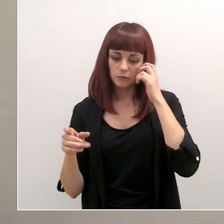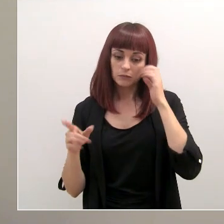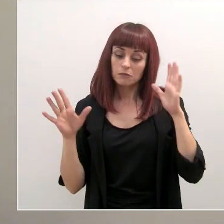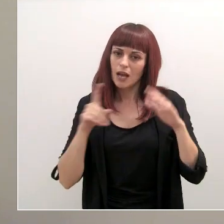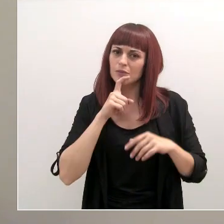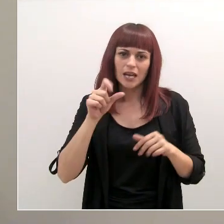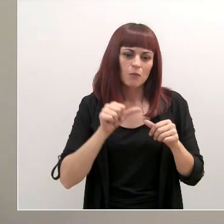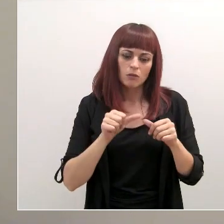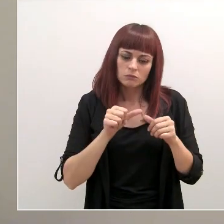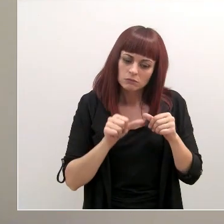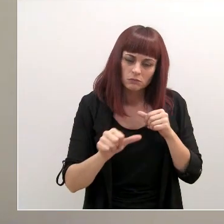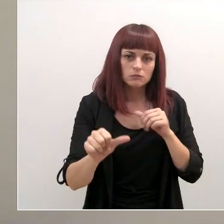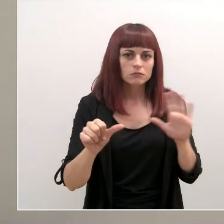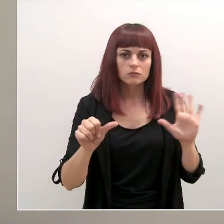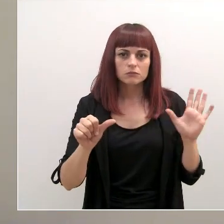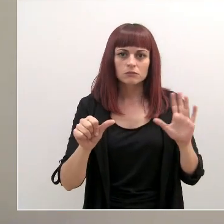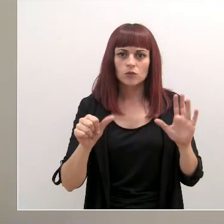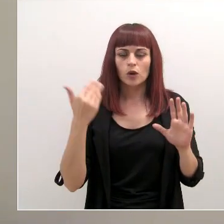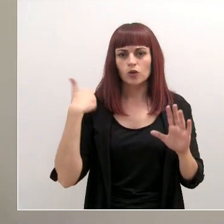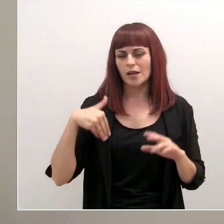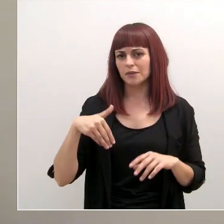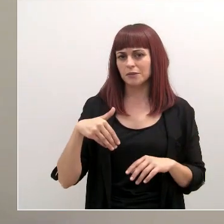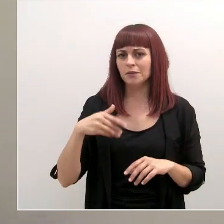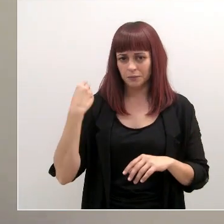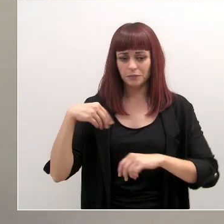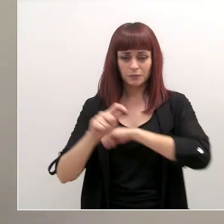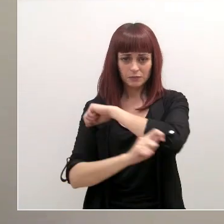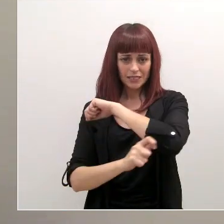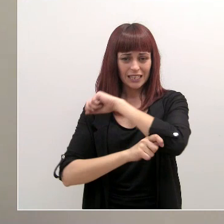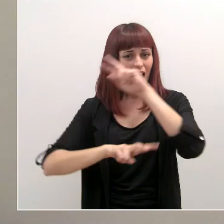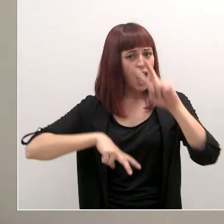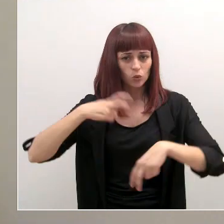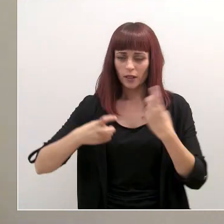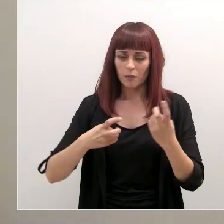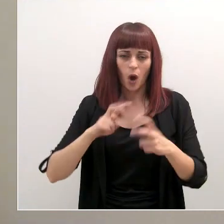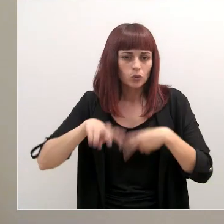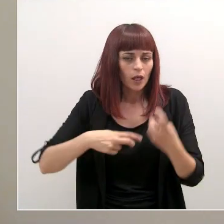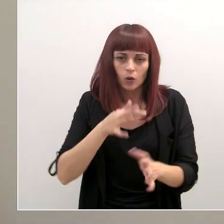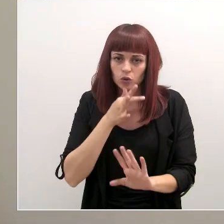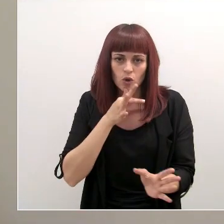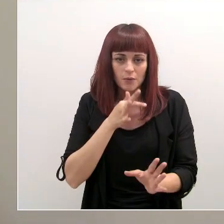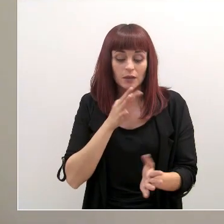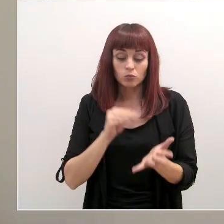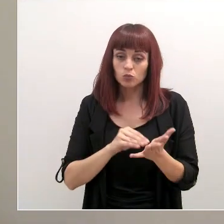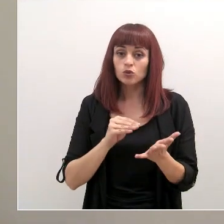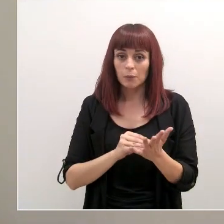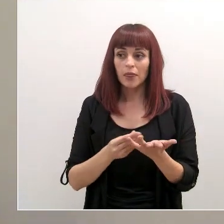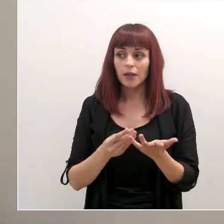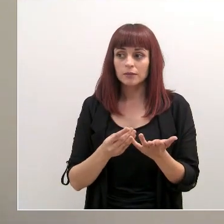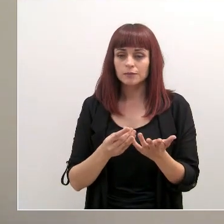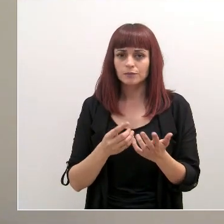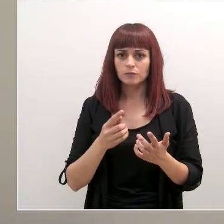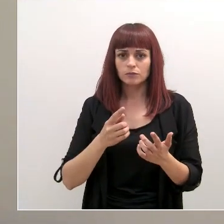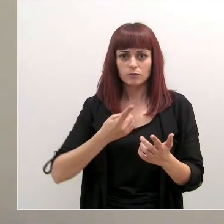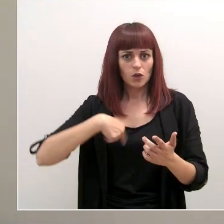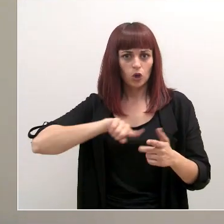pergeñado en una quinta actualización de la estrategia que todavía no está. hay veces que realmente vamos muy por delante